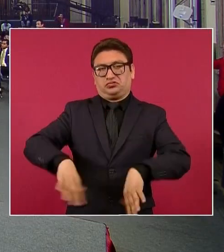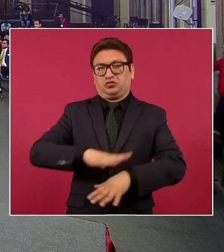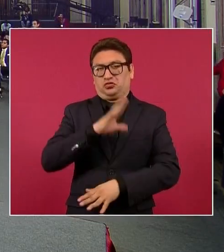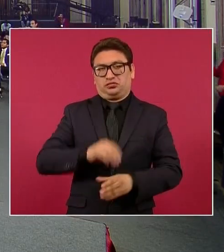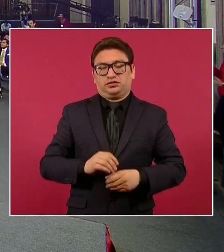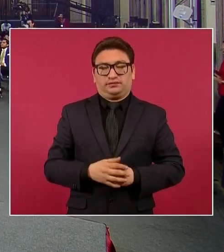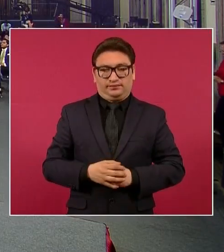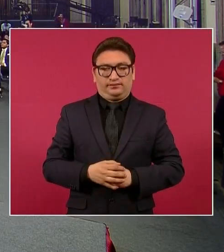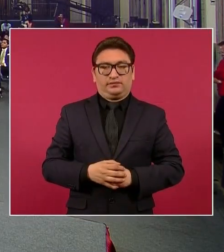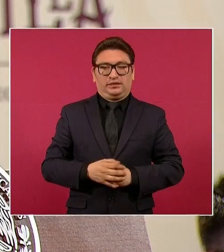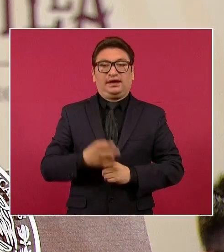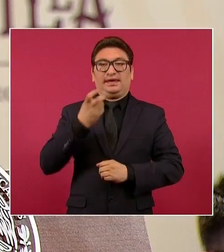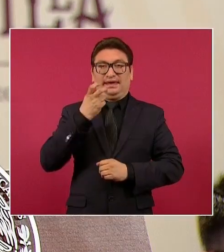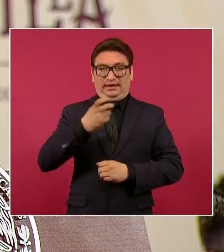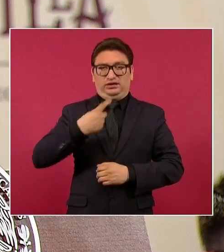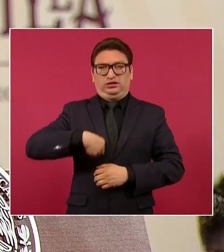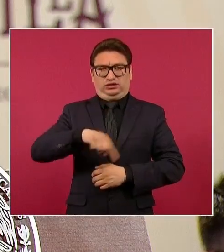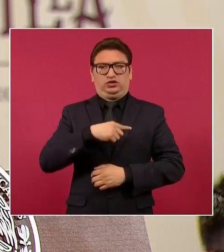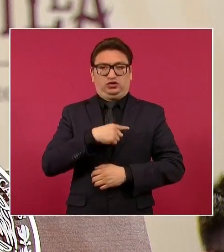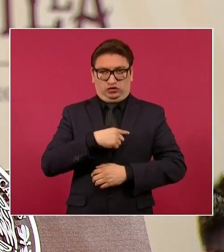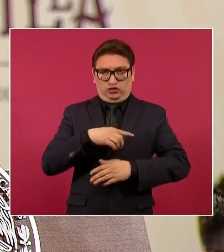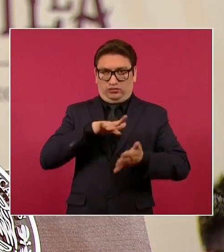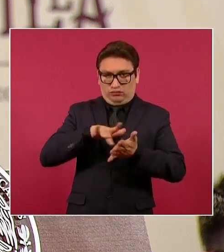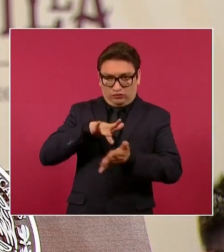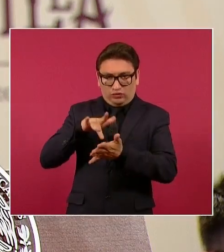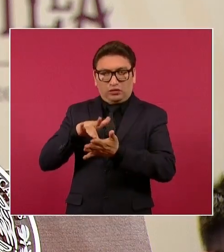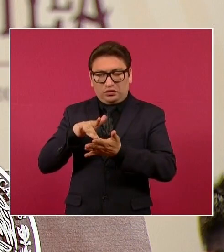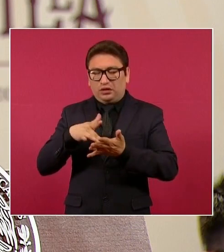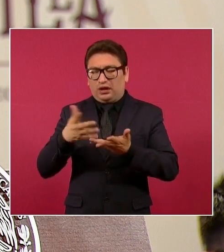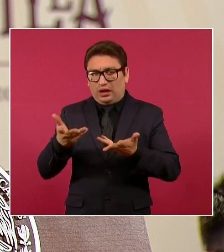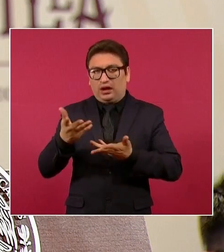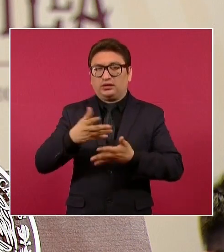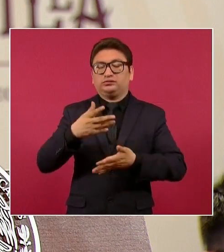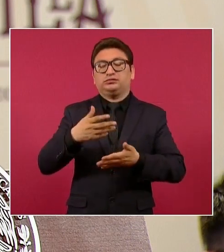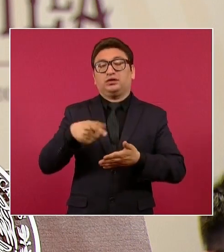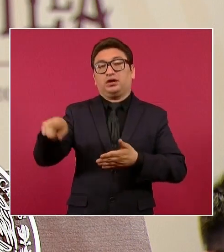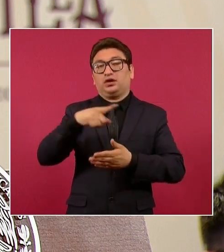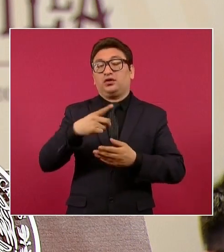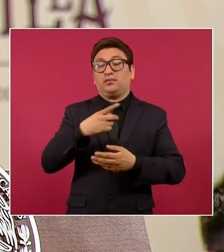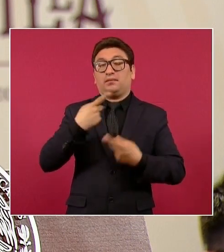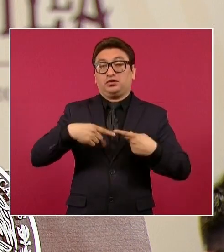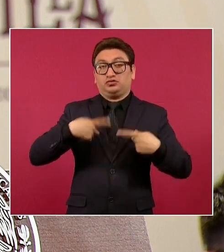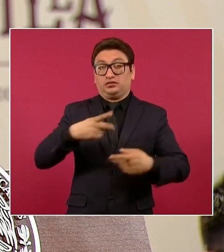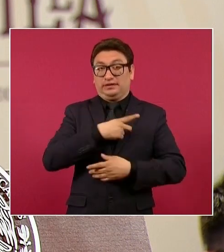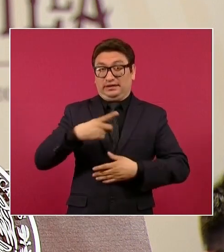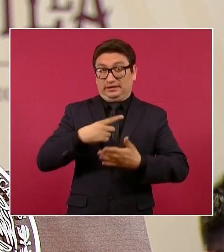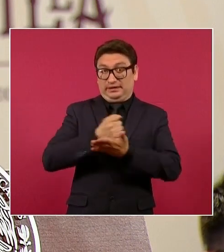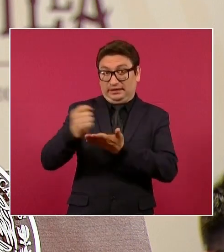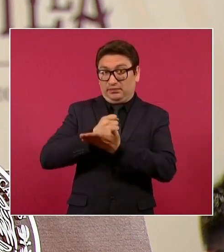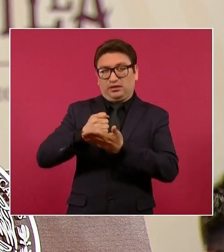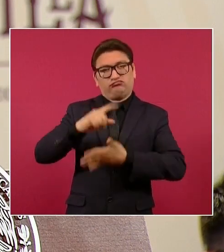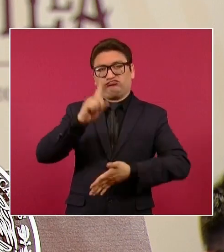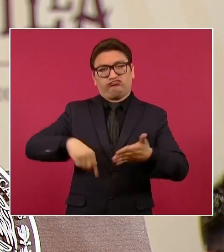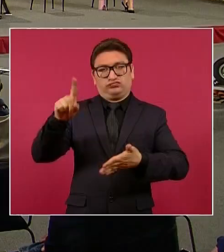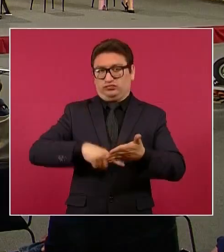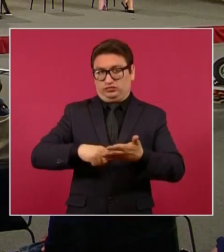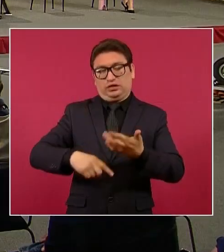Ahí operamos en la cual se hizo la cancelación de la deuda pendiente.